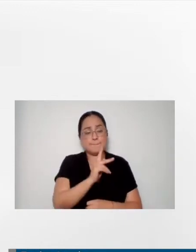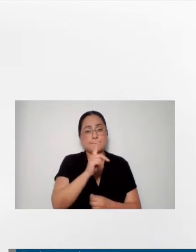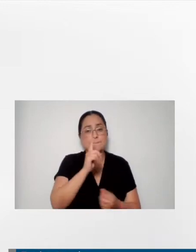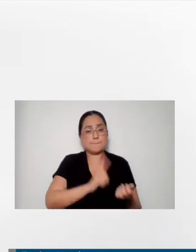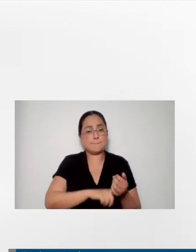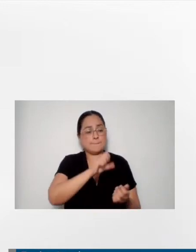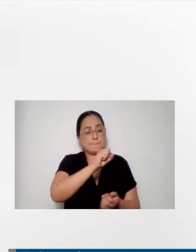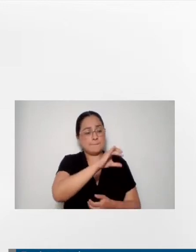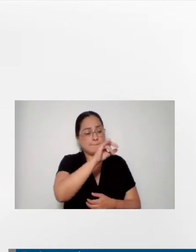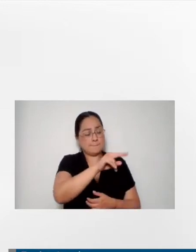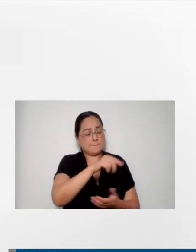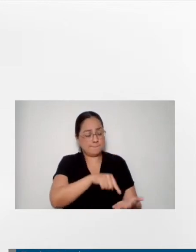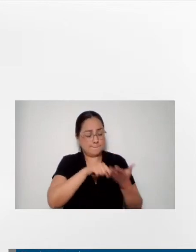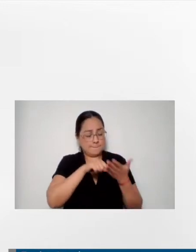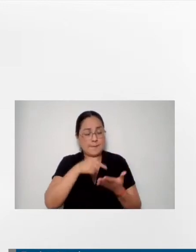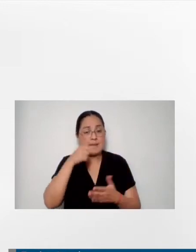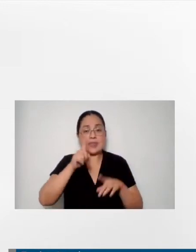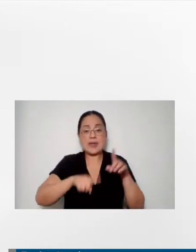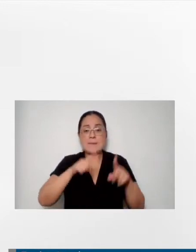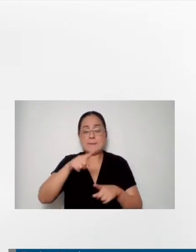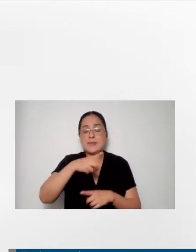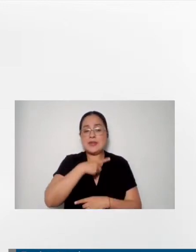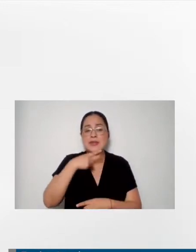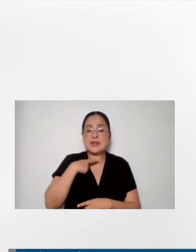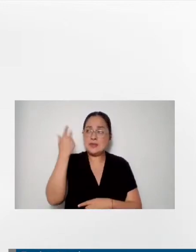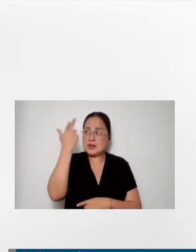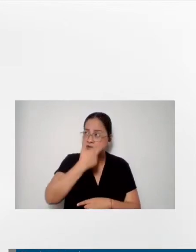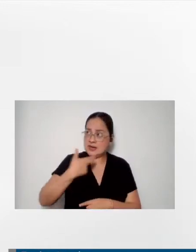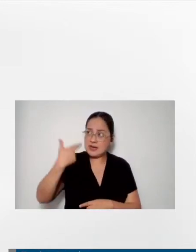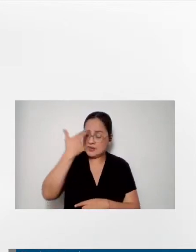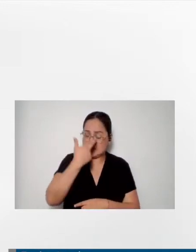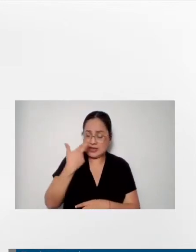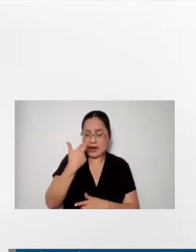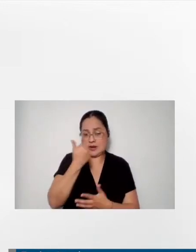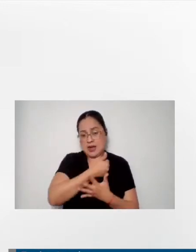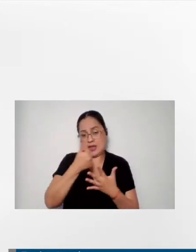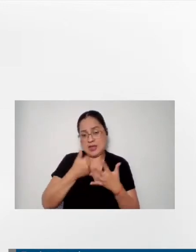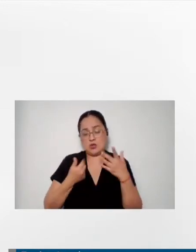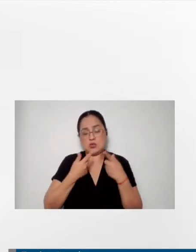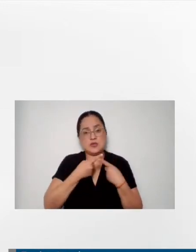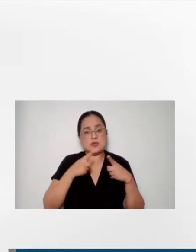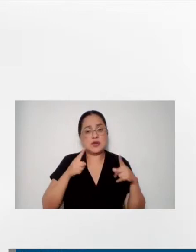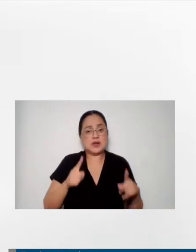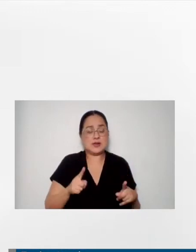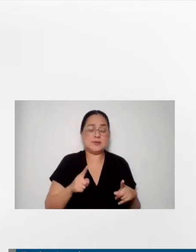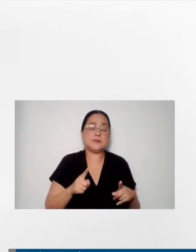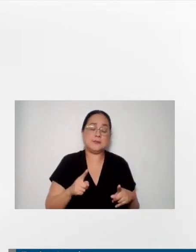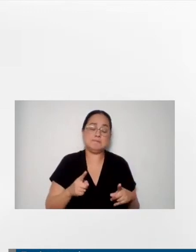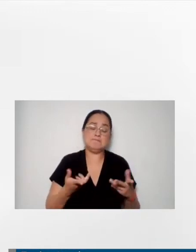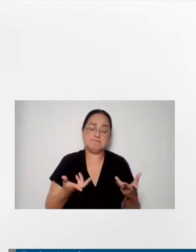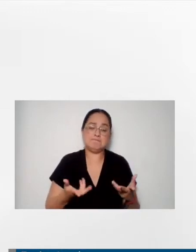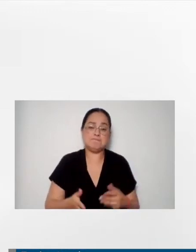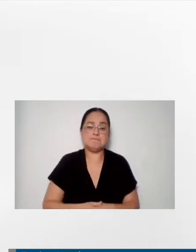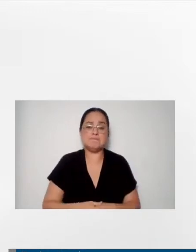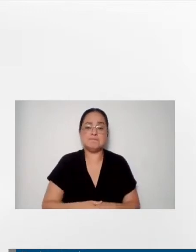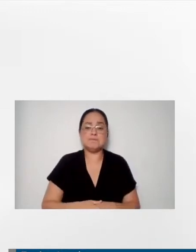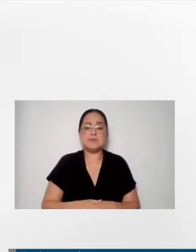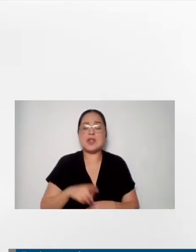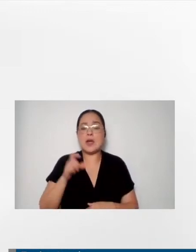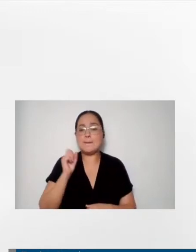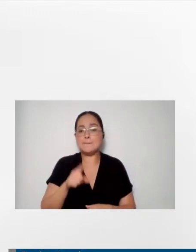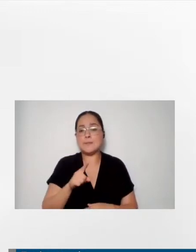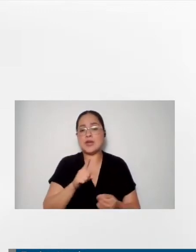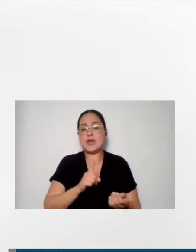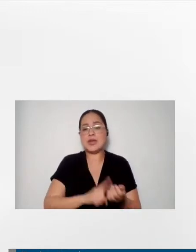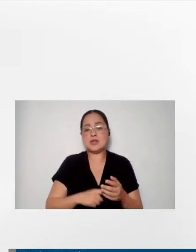Corte, que hay que ver esos hechos que son diferentes y que por lo tanto podrían no ser aplicables, ¿no? Y que además, bueno, ese criterio sale de una